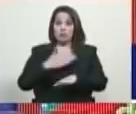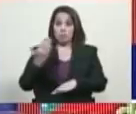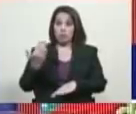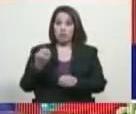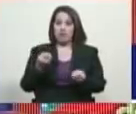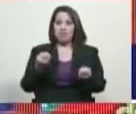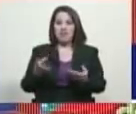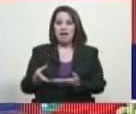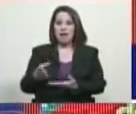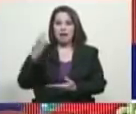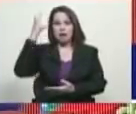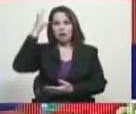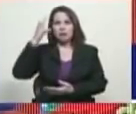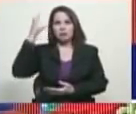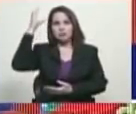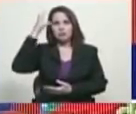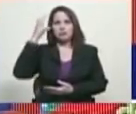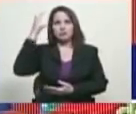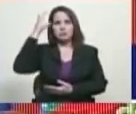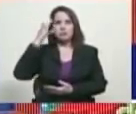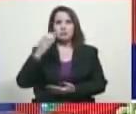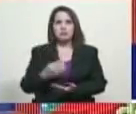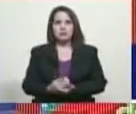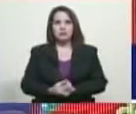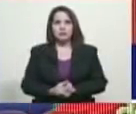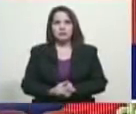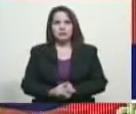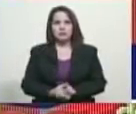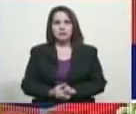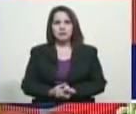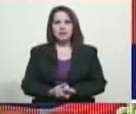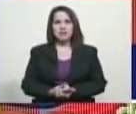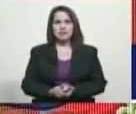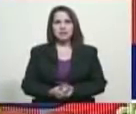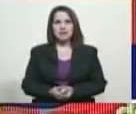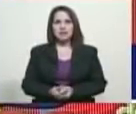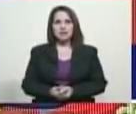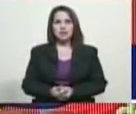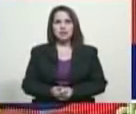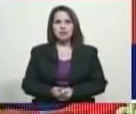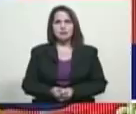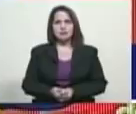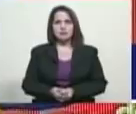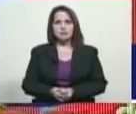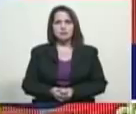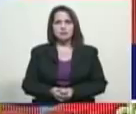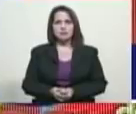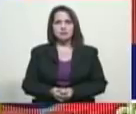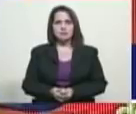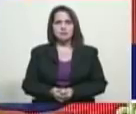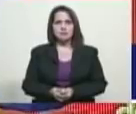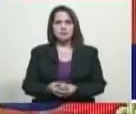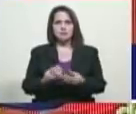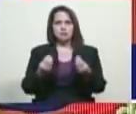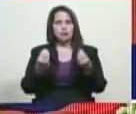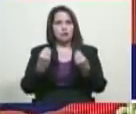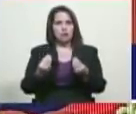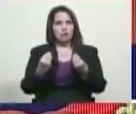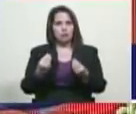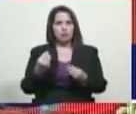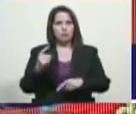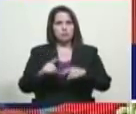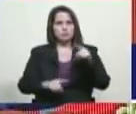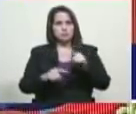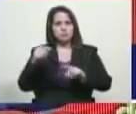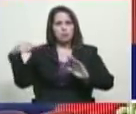conciencia, porque crea valores, porque da capacidad para integrarse profundamente